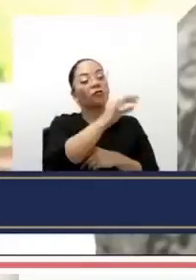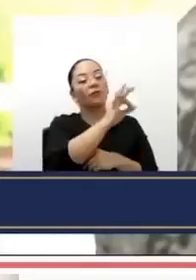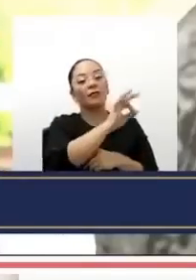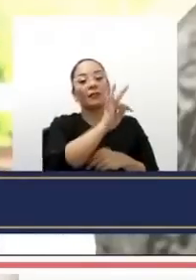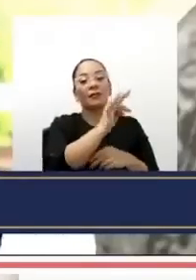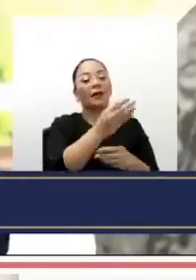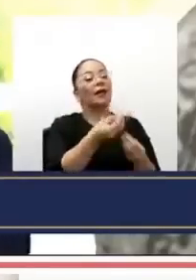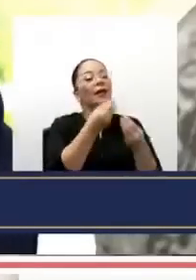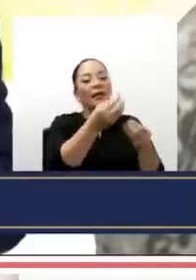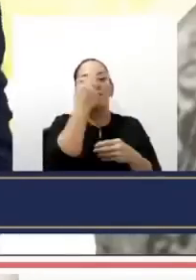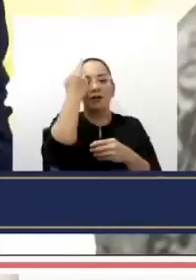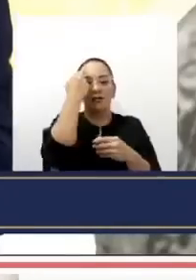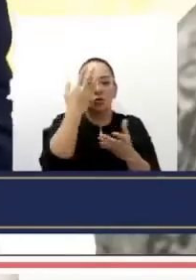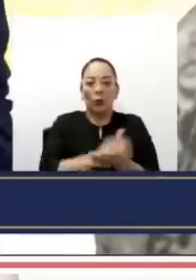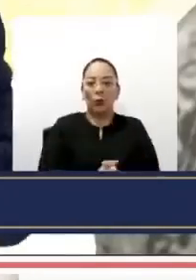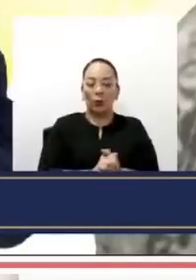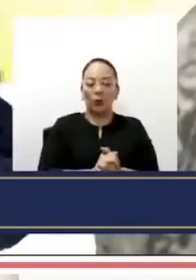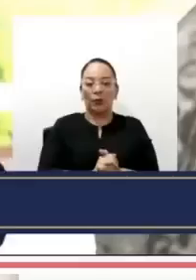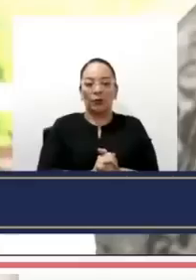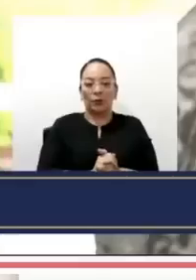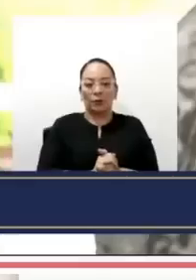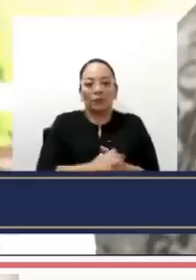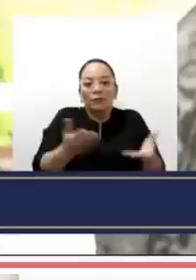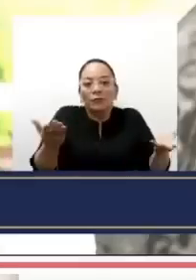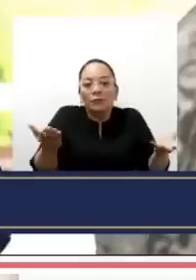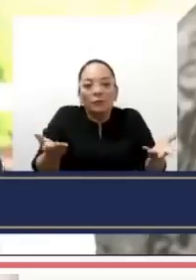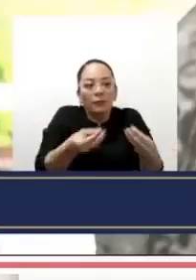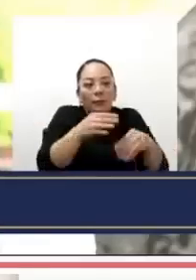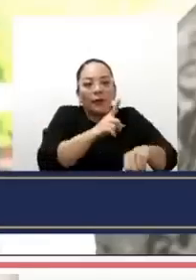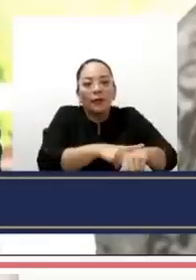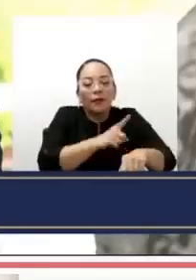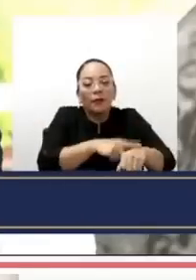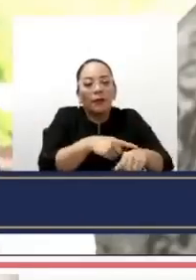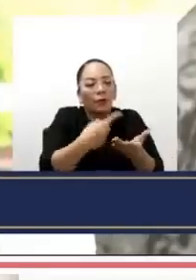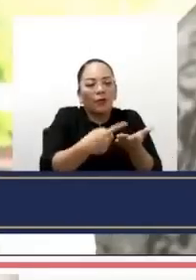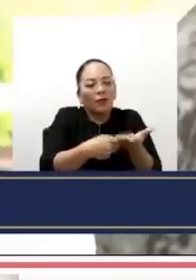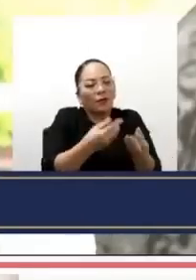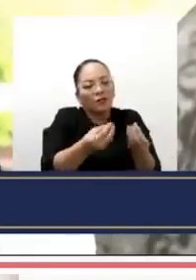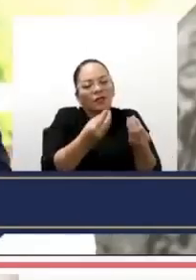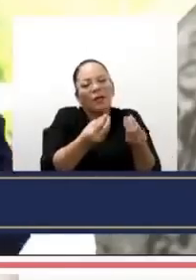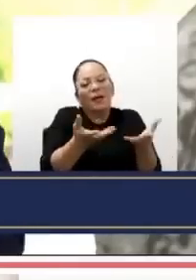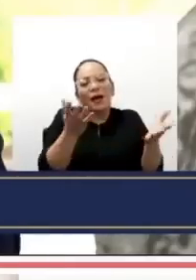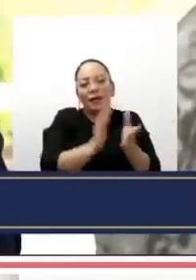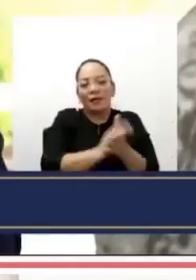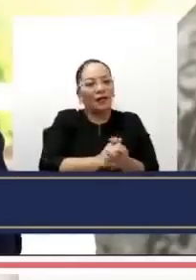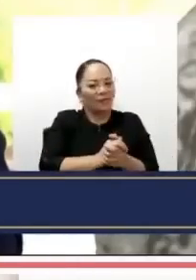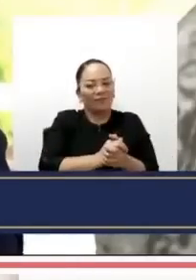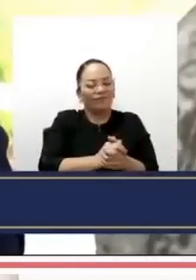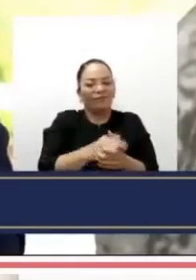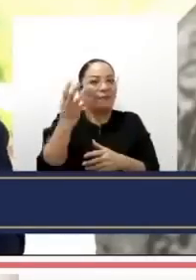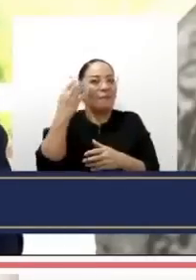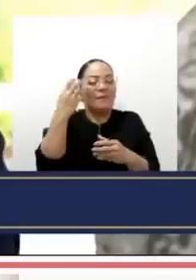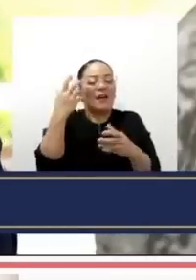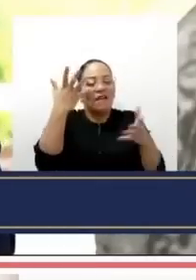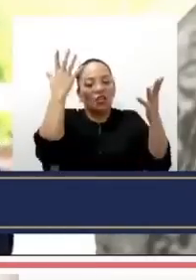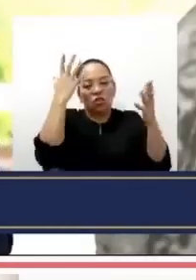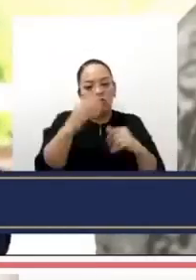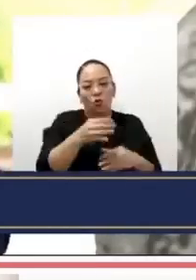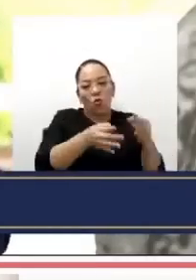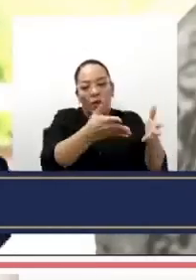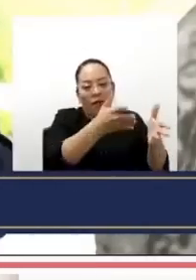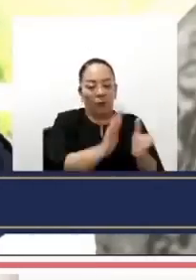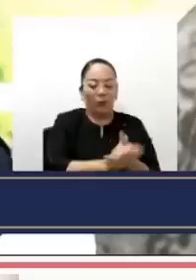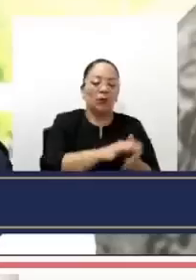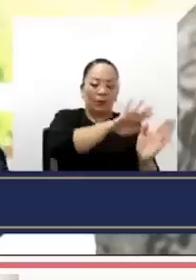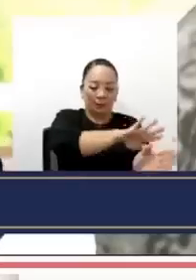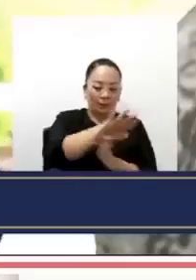la razón. Seguimos, yo creo que perder el tiempo haciendo algún comentario de semejante mamarracho jurídico. El